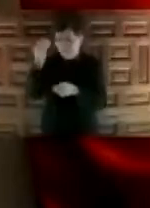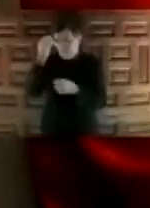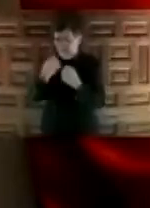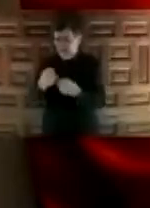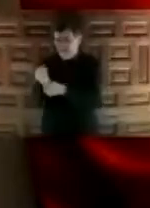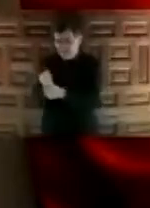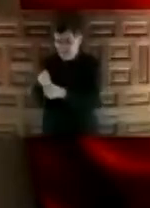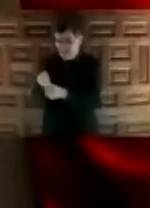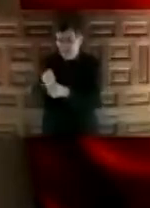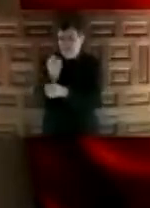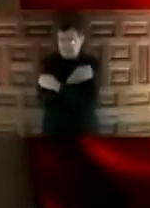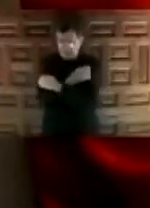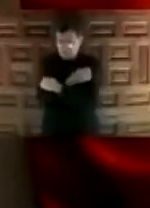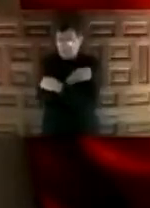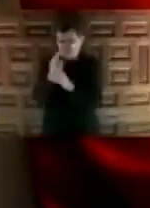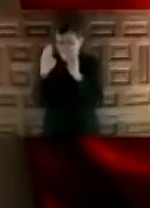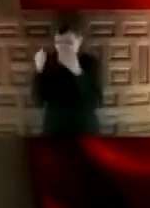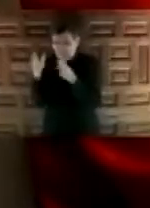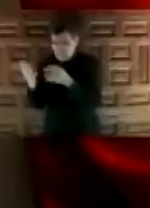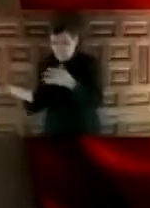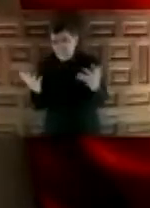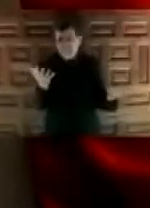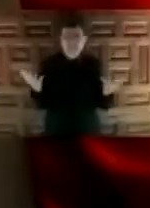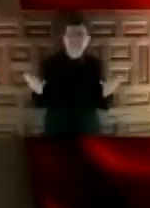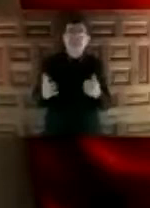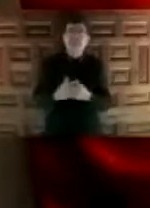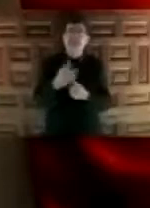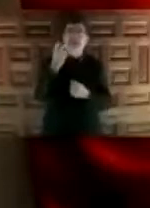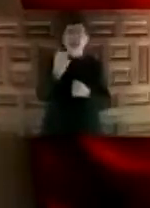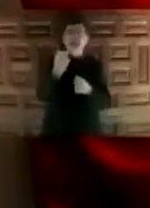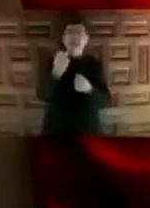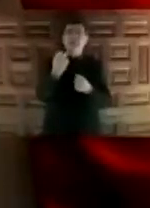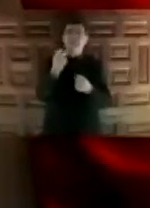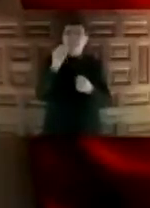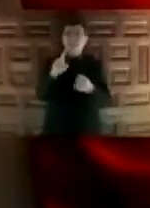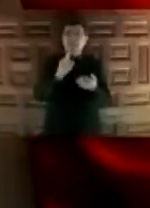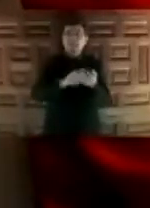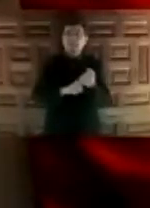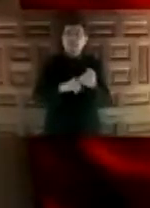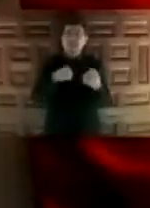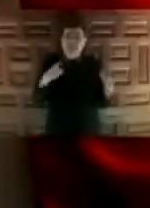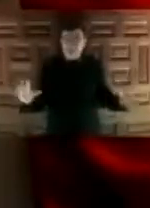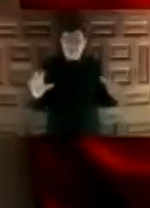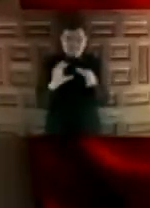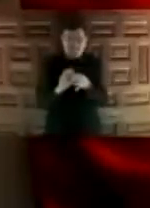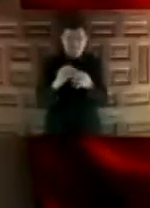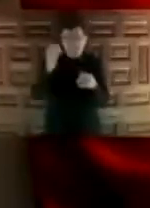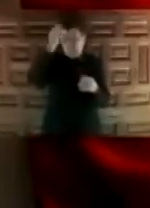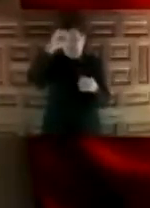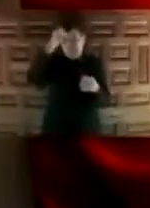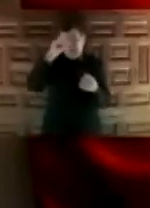y a la investigación y a la educación en este ámbito en concreto. Y en este mismo sentido, estrechar la opinión de